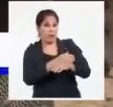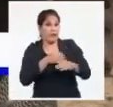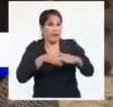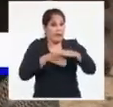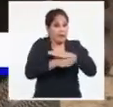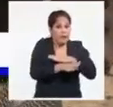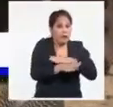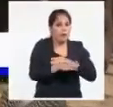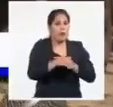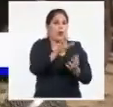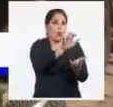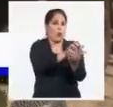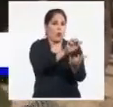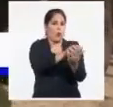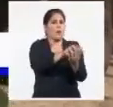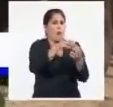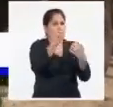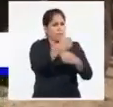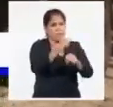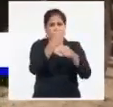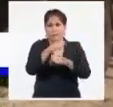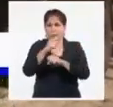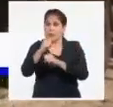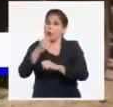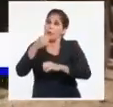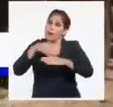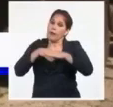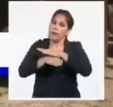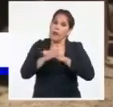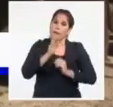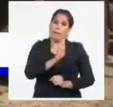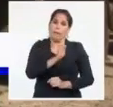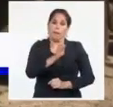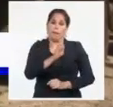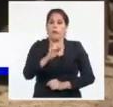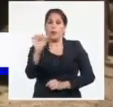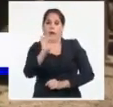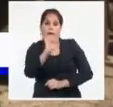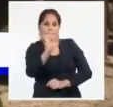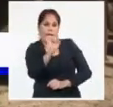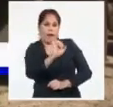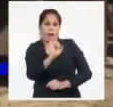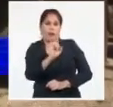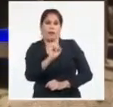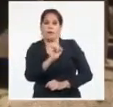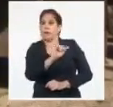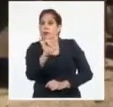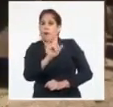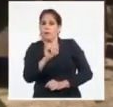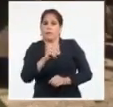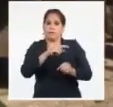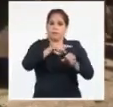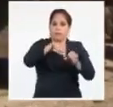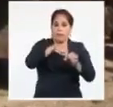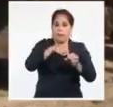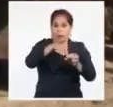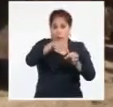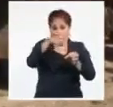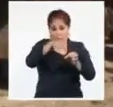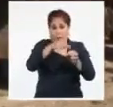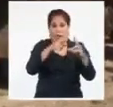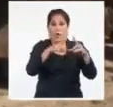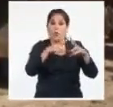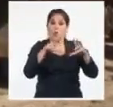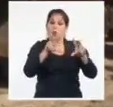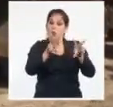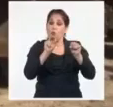punto, donde estuvimos saneando la entrada para que se pudiera habilitar la vía desde Nueva Gerona a La Fe hacia acá, hacia Cocodrilo. Y hoy estamos aquí apoyando